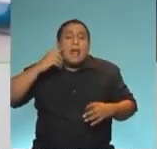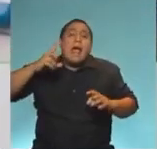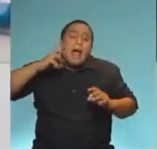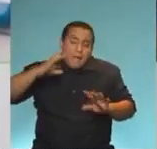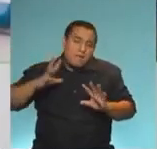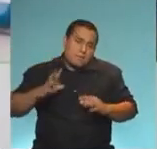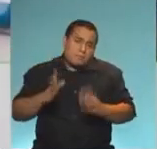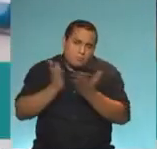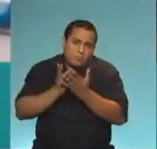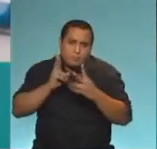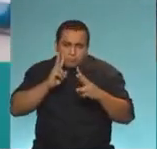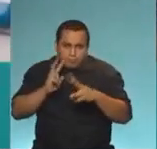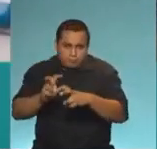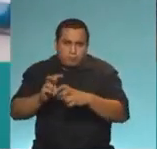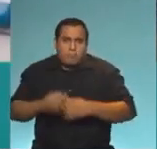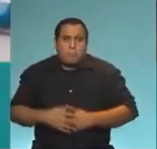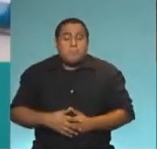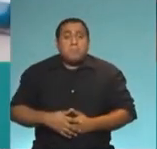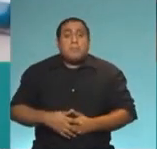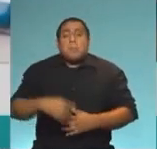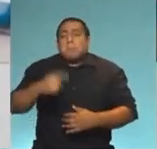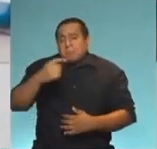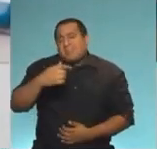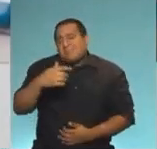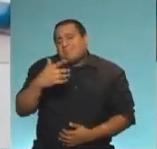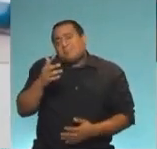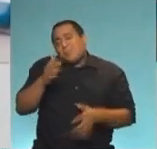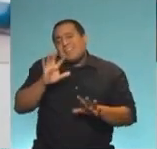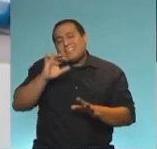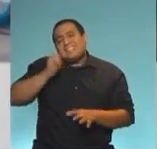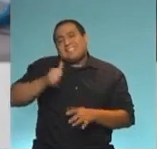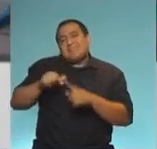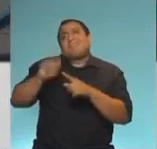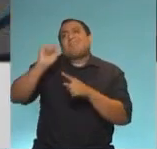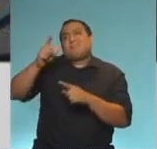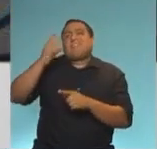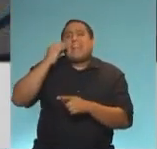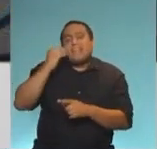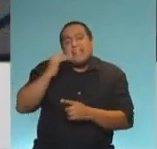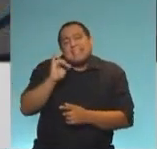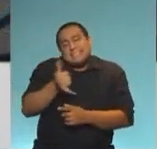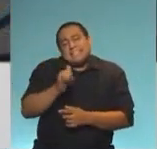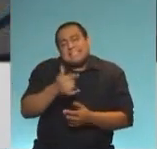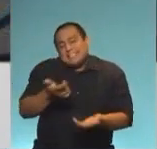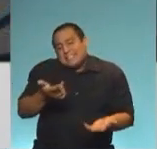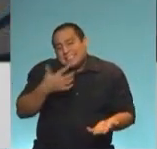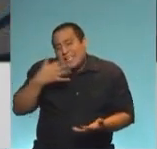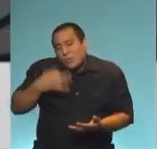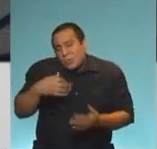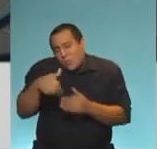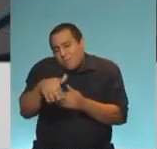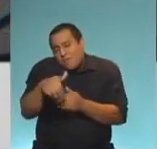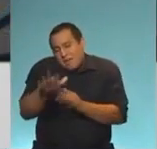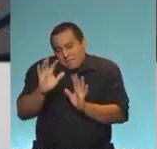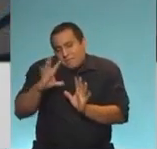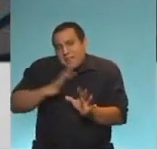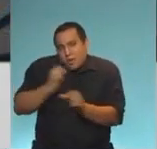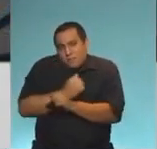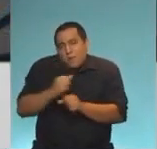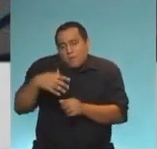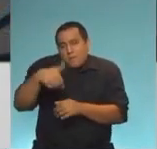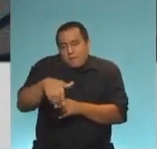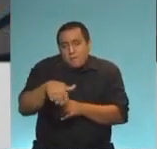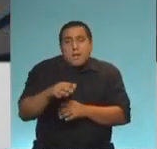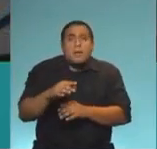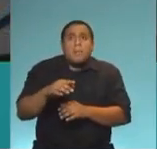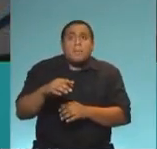Pero asumiendo que se trata de esta variante, porque hay altas chances de que así lo sea, yo te comenté el tema de la